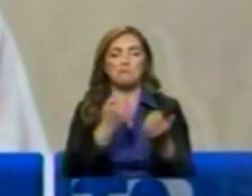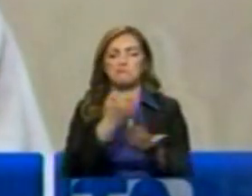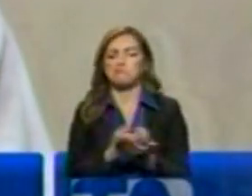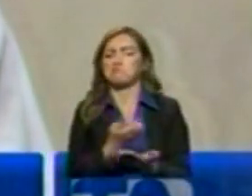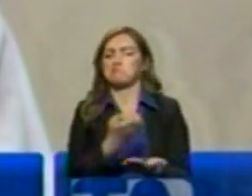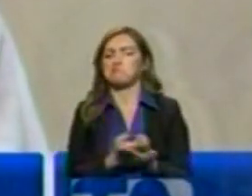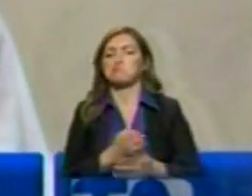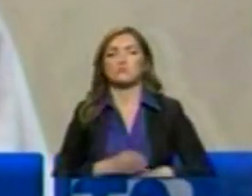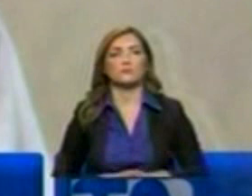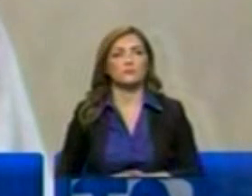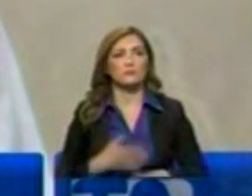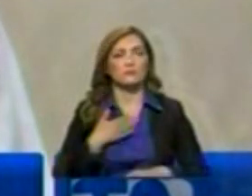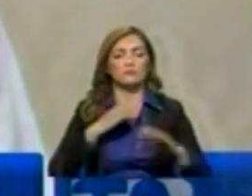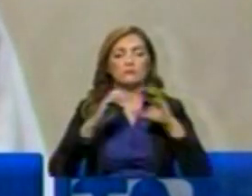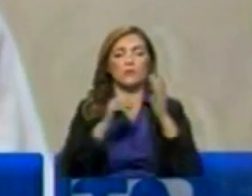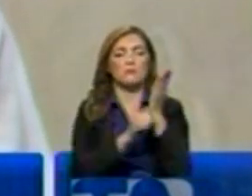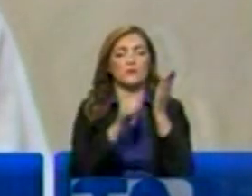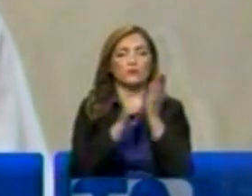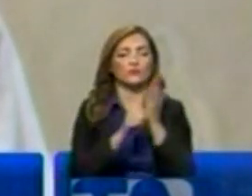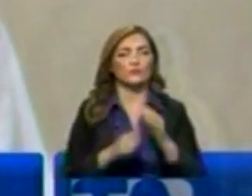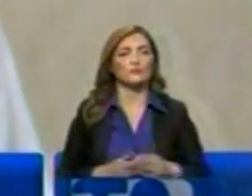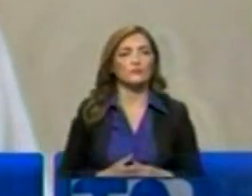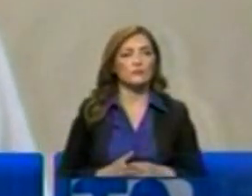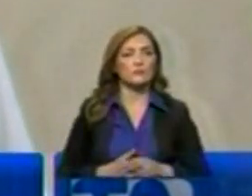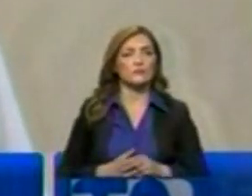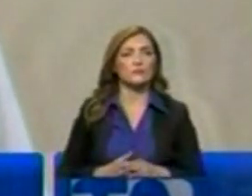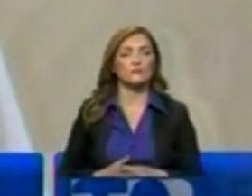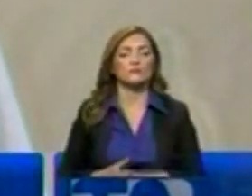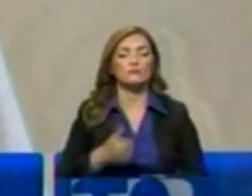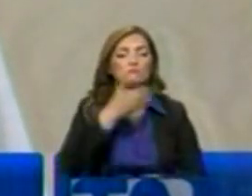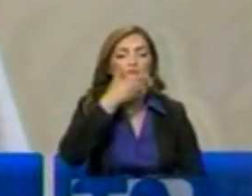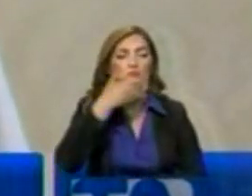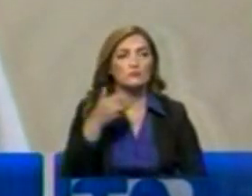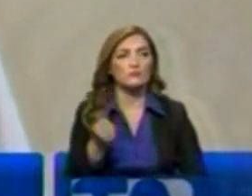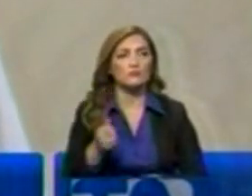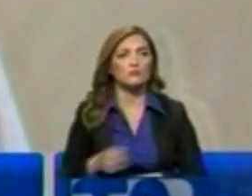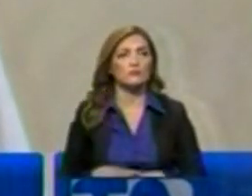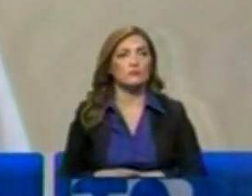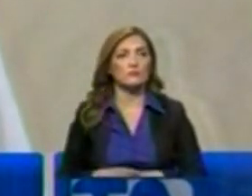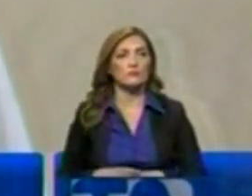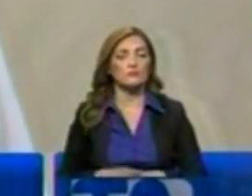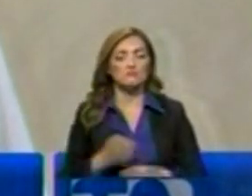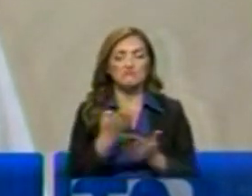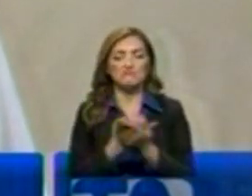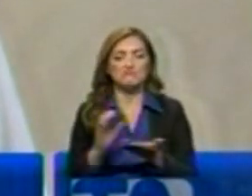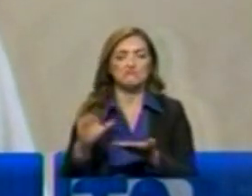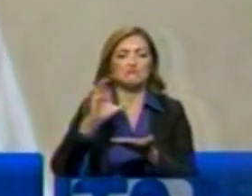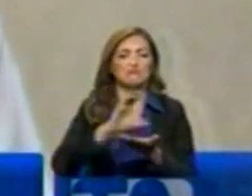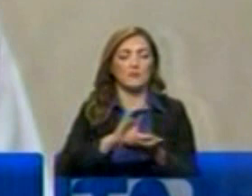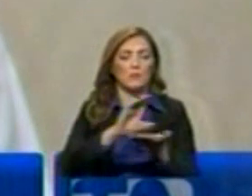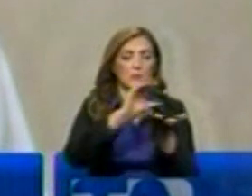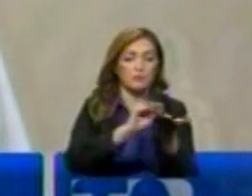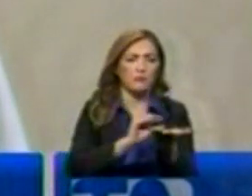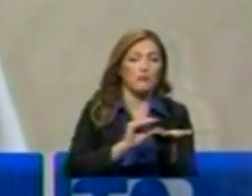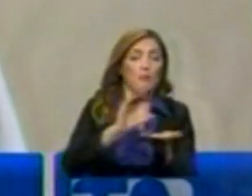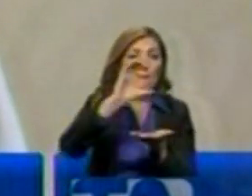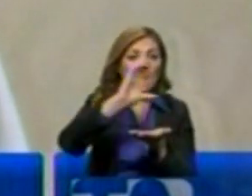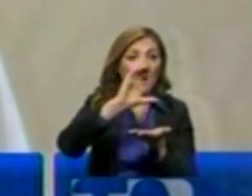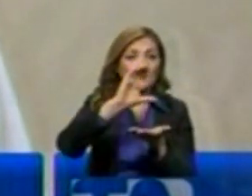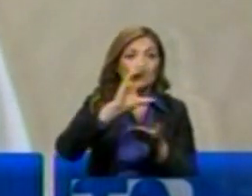He conversado con los señores ministros para que se mejore la asignación económica que reciben.